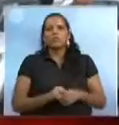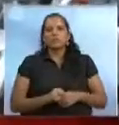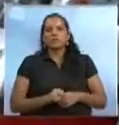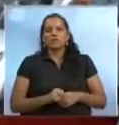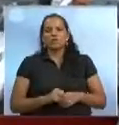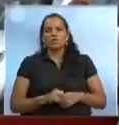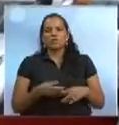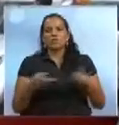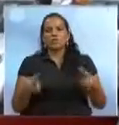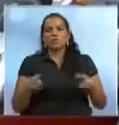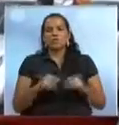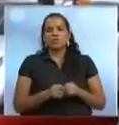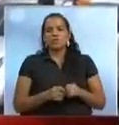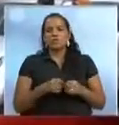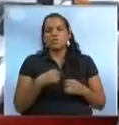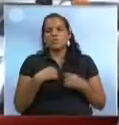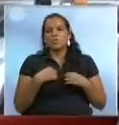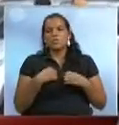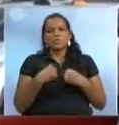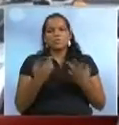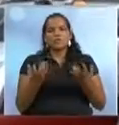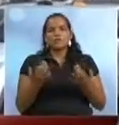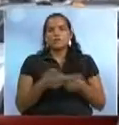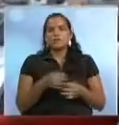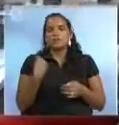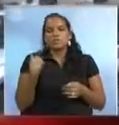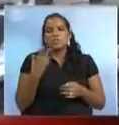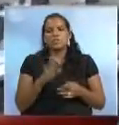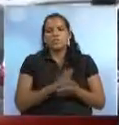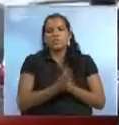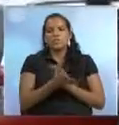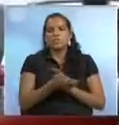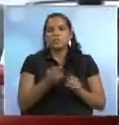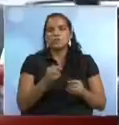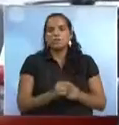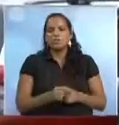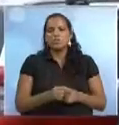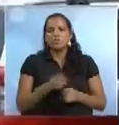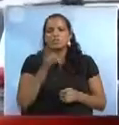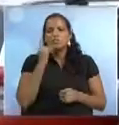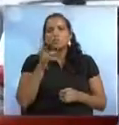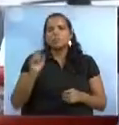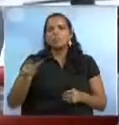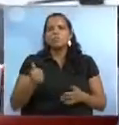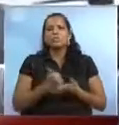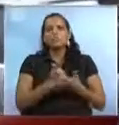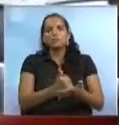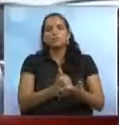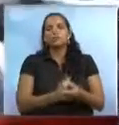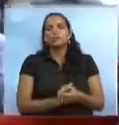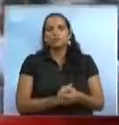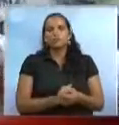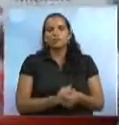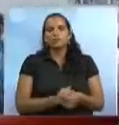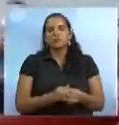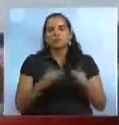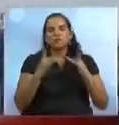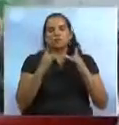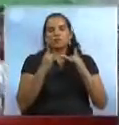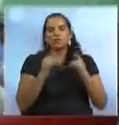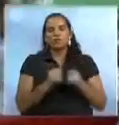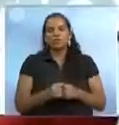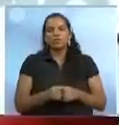terremoto, sino con la desesperanza de haberlo perdido todo, por lo que llama a donar a los ciudadanos, sobre todo